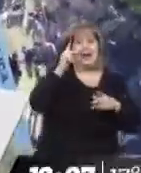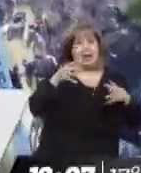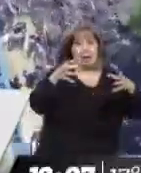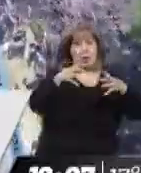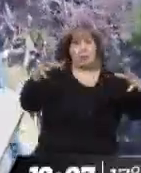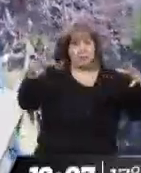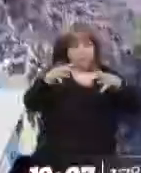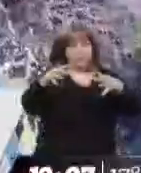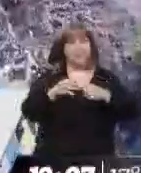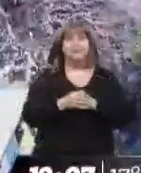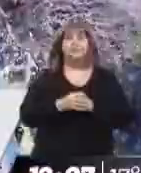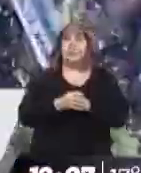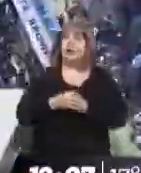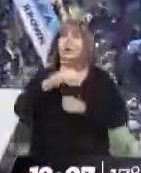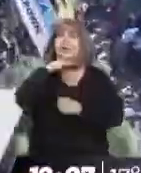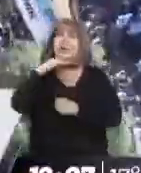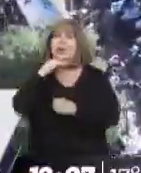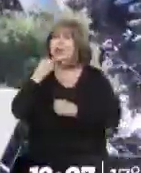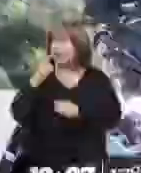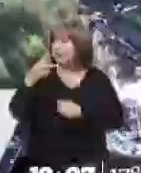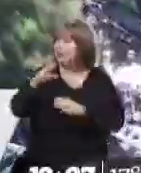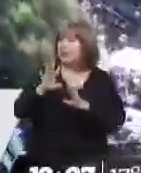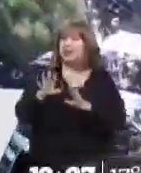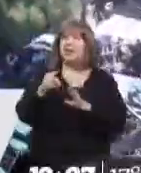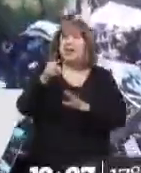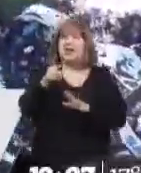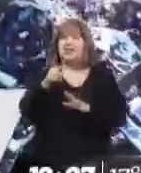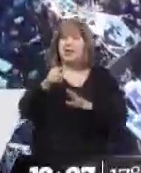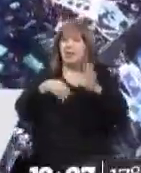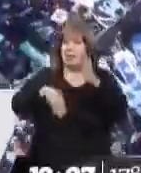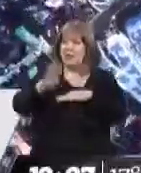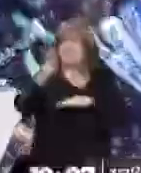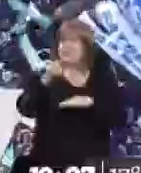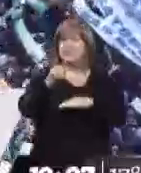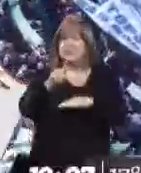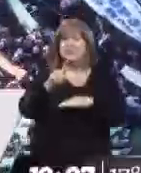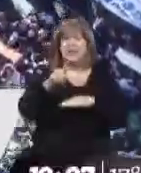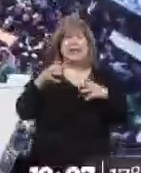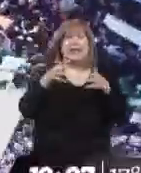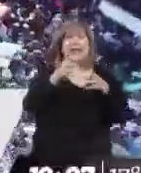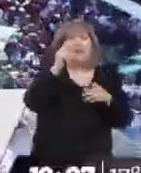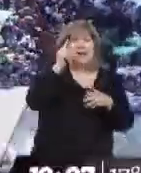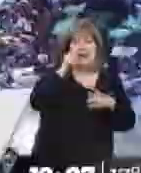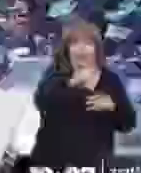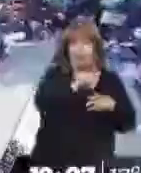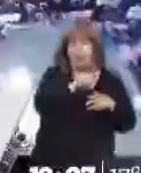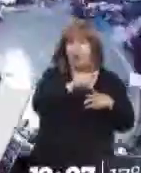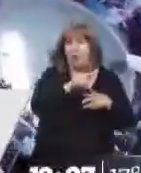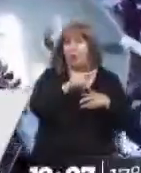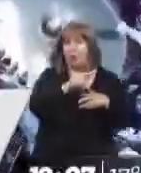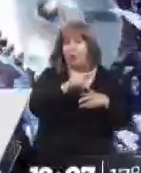perdón que te interrumpí. Digamos que de todos los actos que hubo hoy, este sería aquel donde abrevó el kirchnerismo, digamos. Este es el